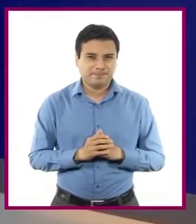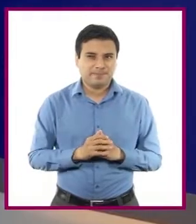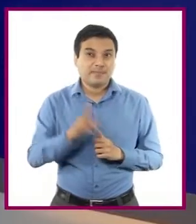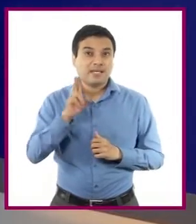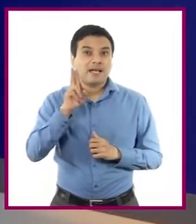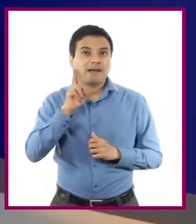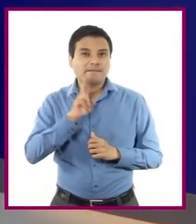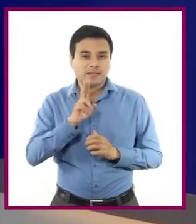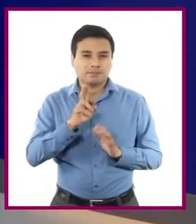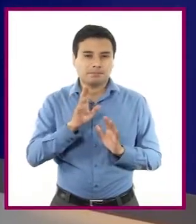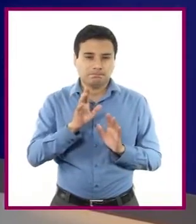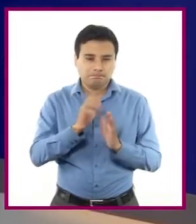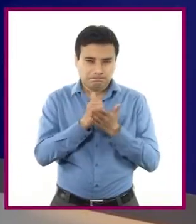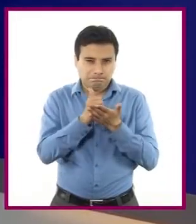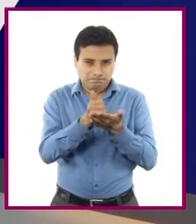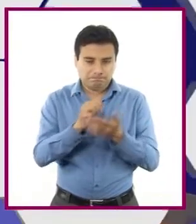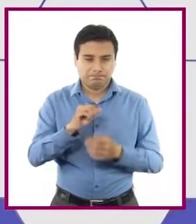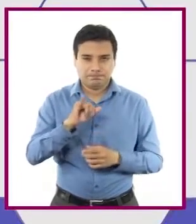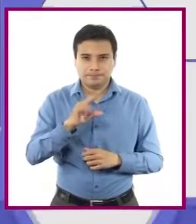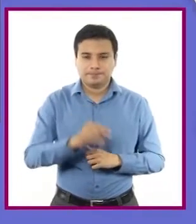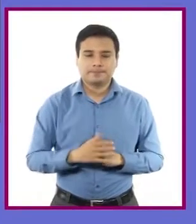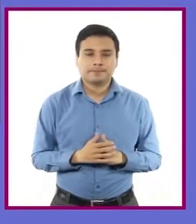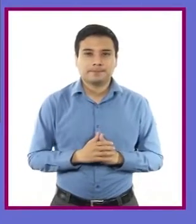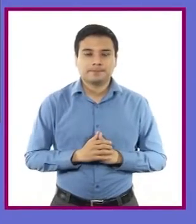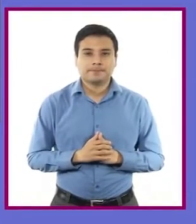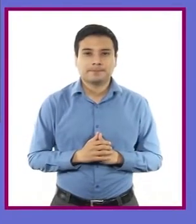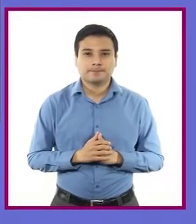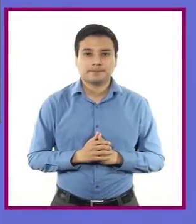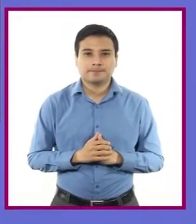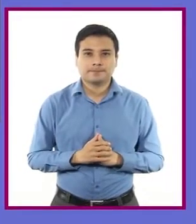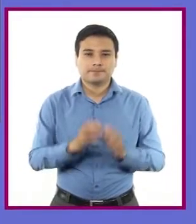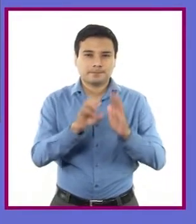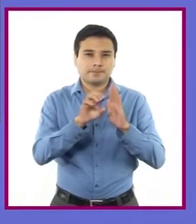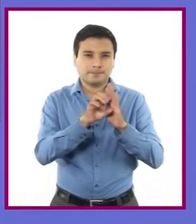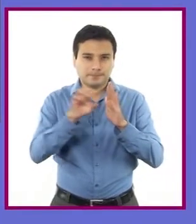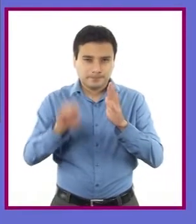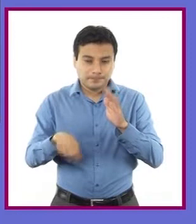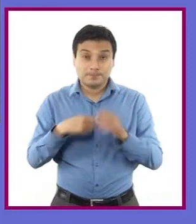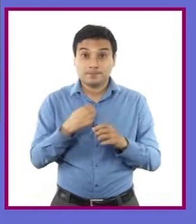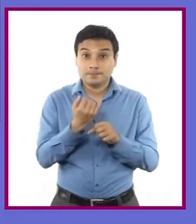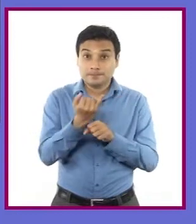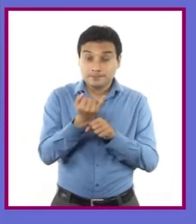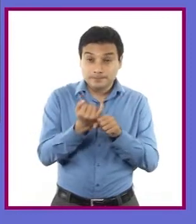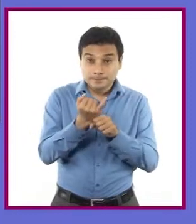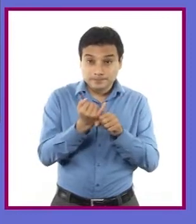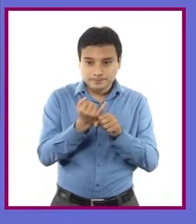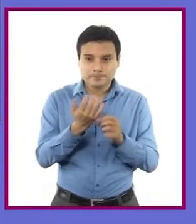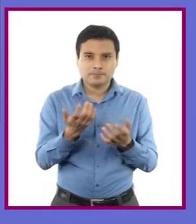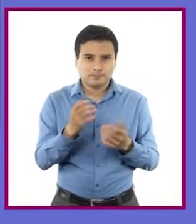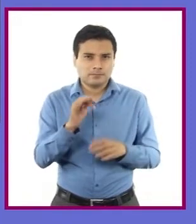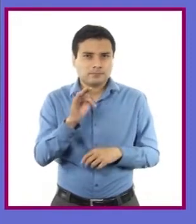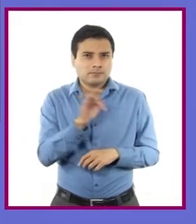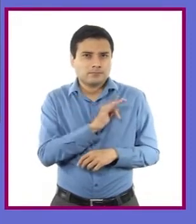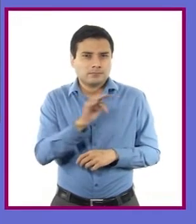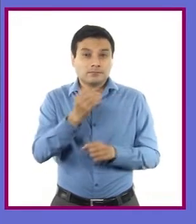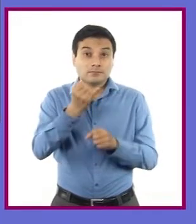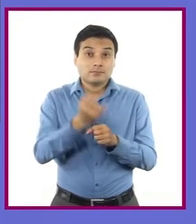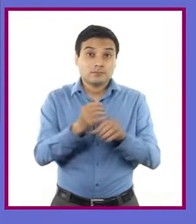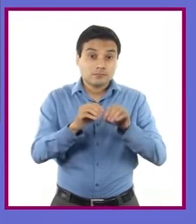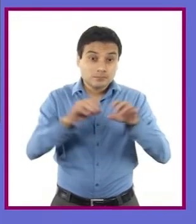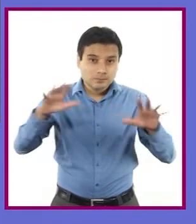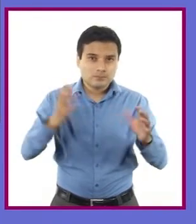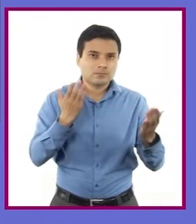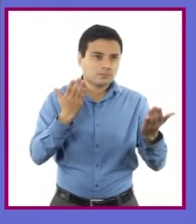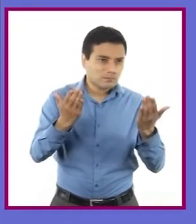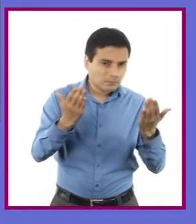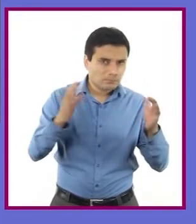que hemos revisado. Cuando hacemos una investigación, podemos encontrar información o ideas que se